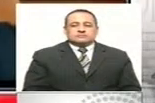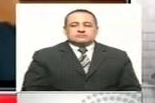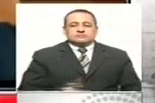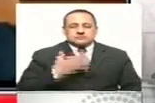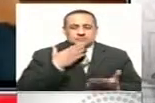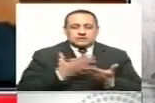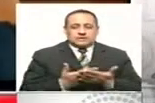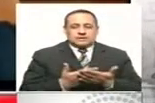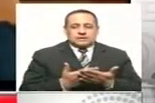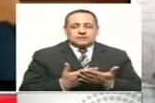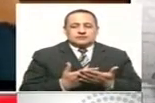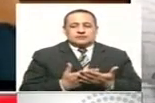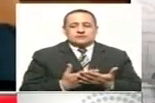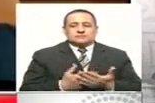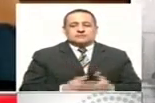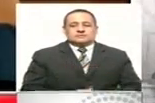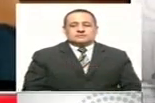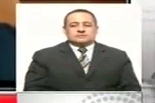Gracias,